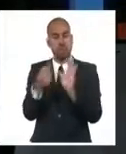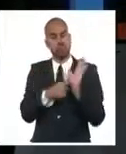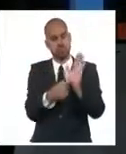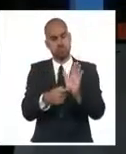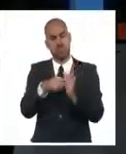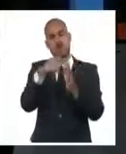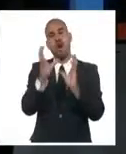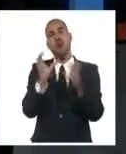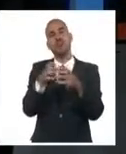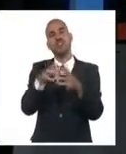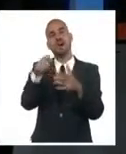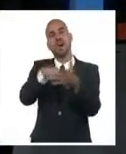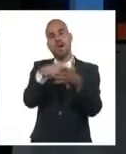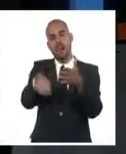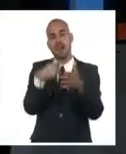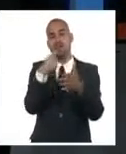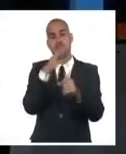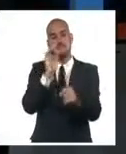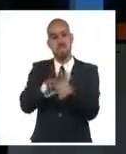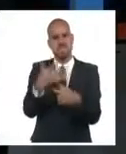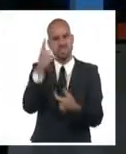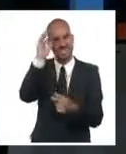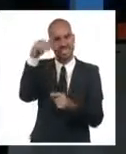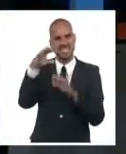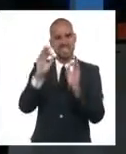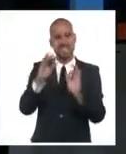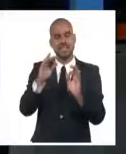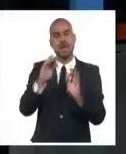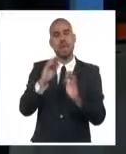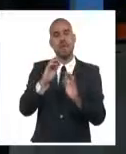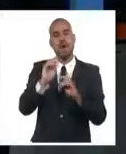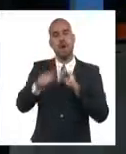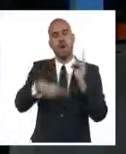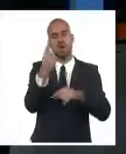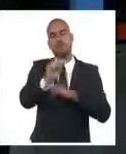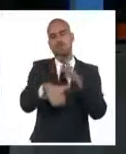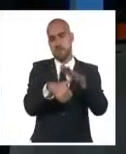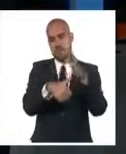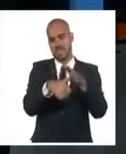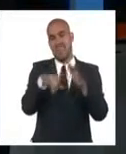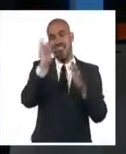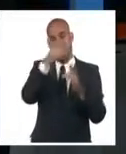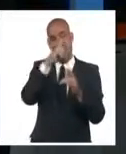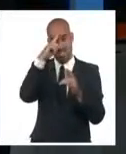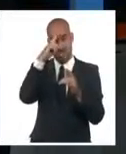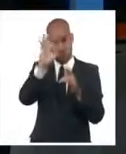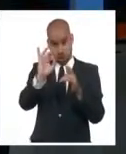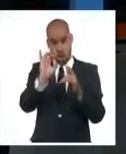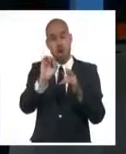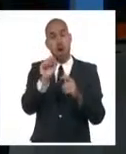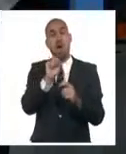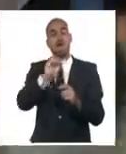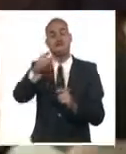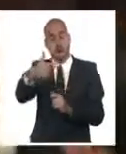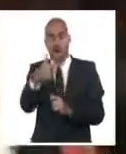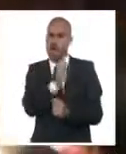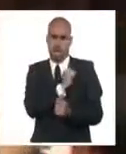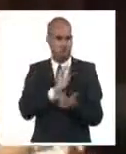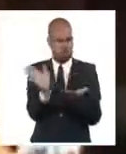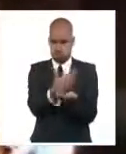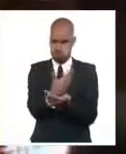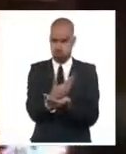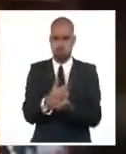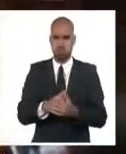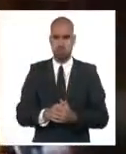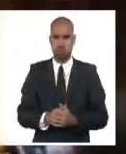la solicitud para iniciar el proceso de revocación de mandato al presidente Guillermo Lasso y al vicepresidente Alfredo Borrero. El abogado